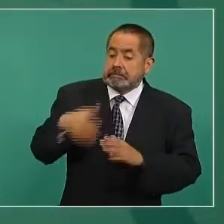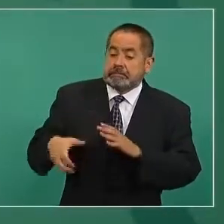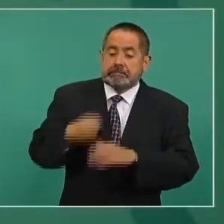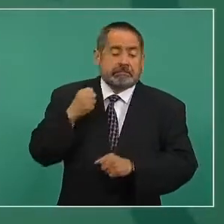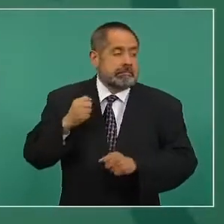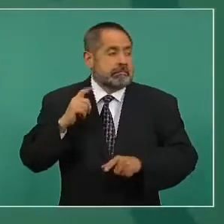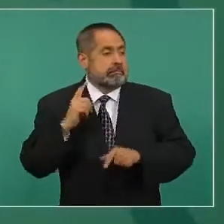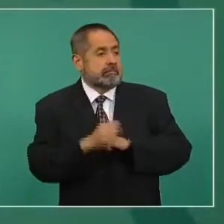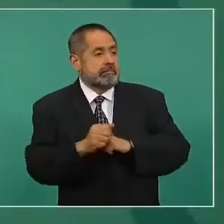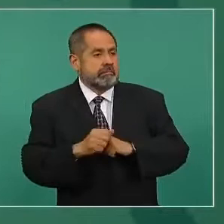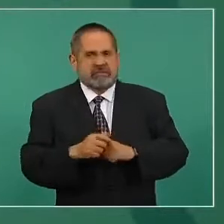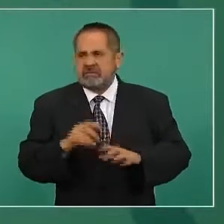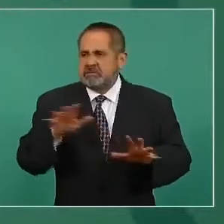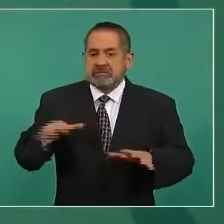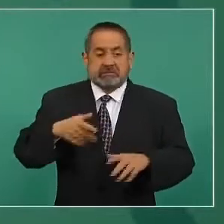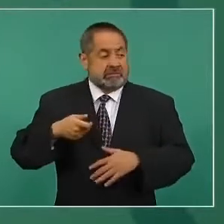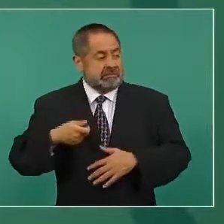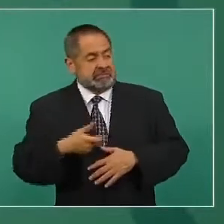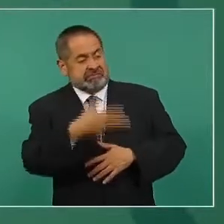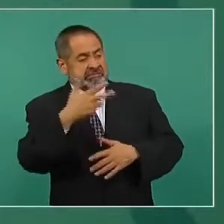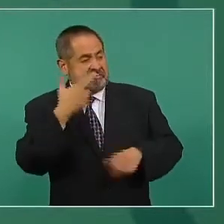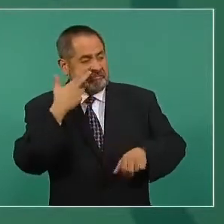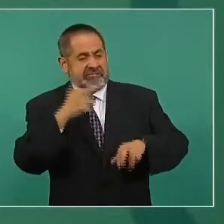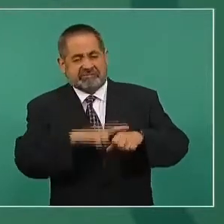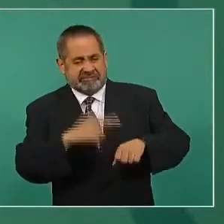Eso eran los rateros.